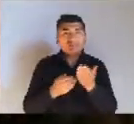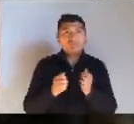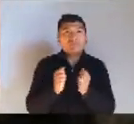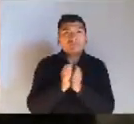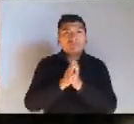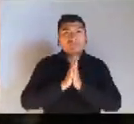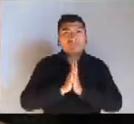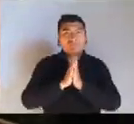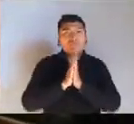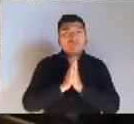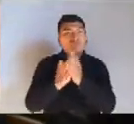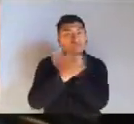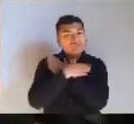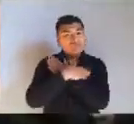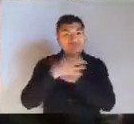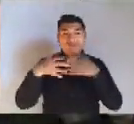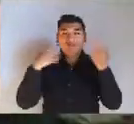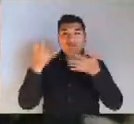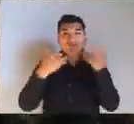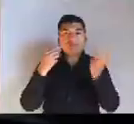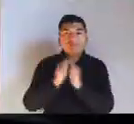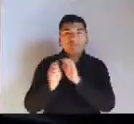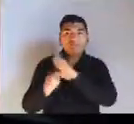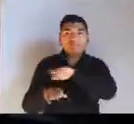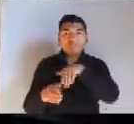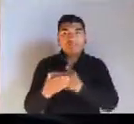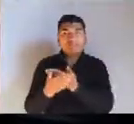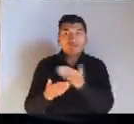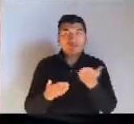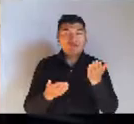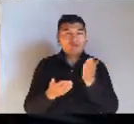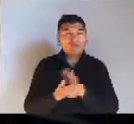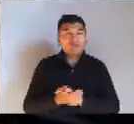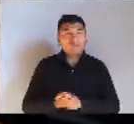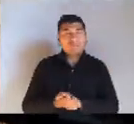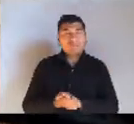de felicidad a todos y cada uno de ustedes.